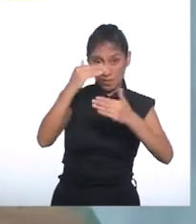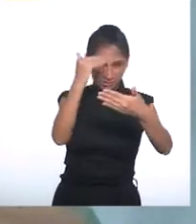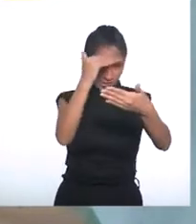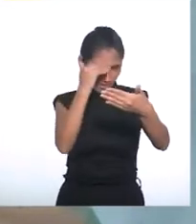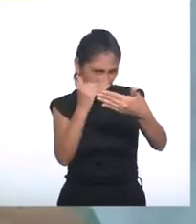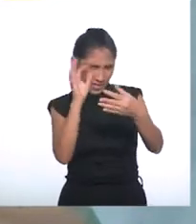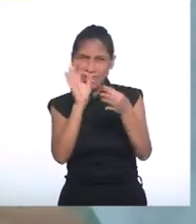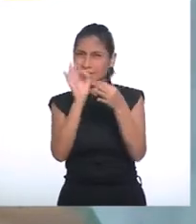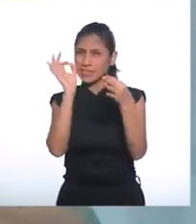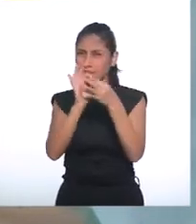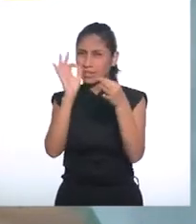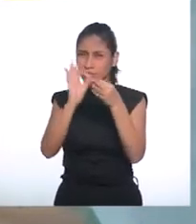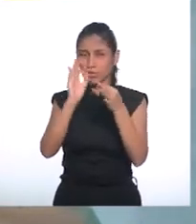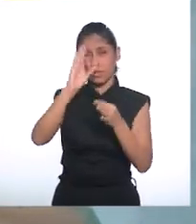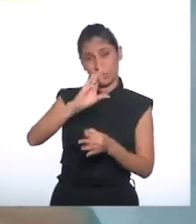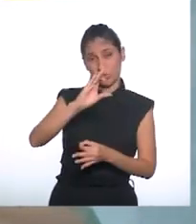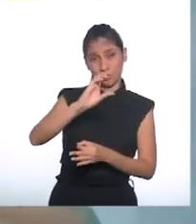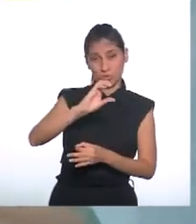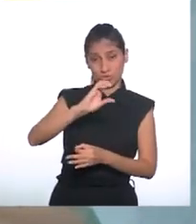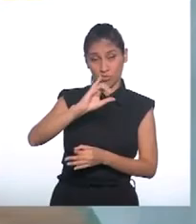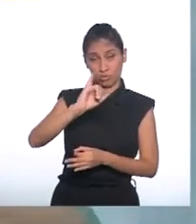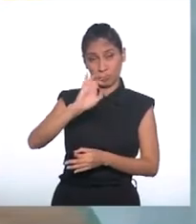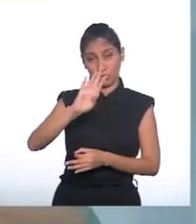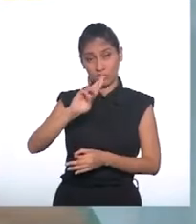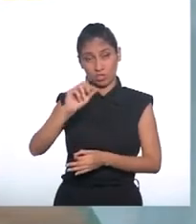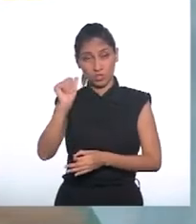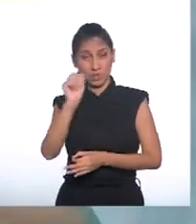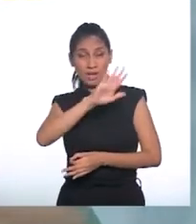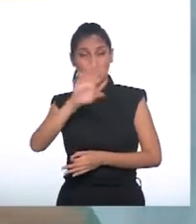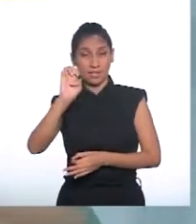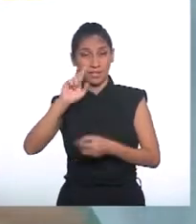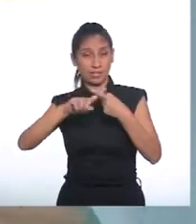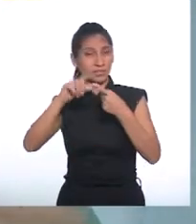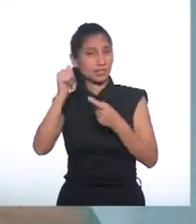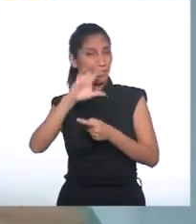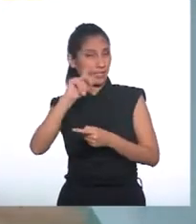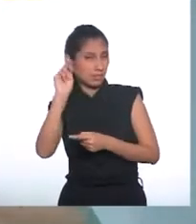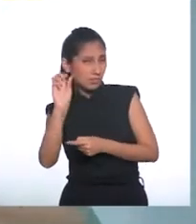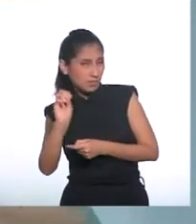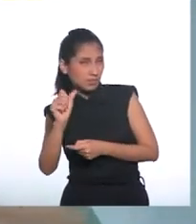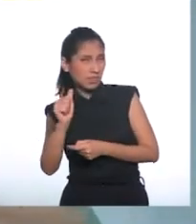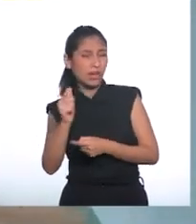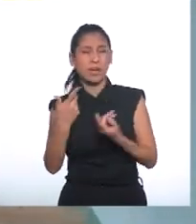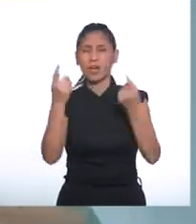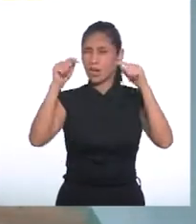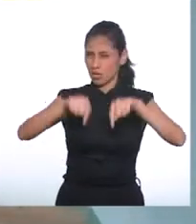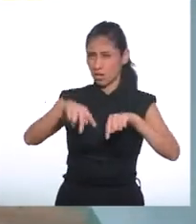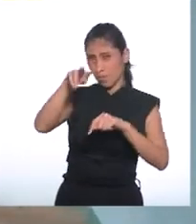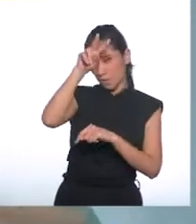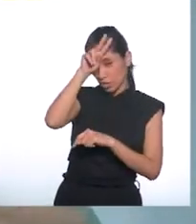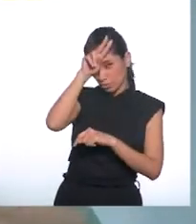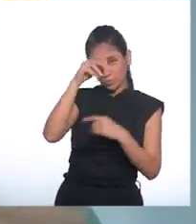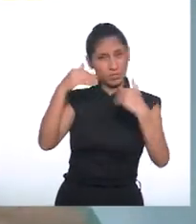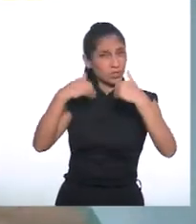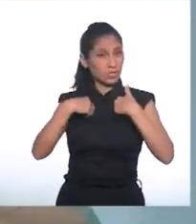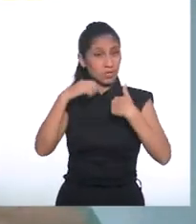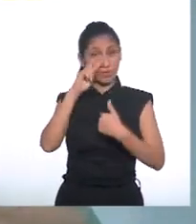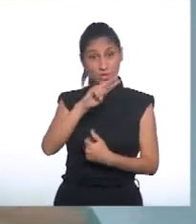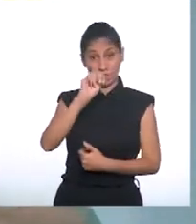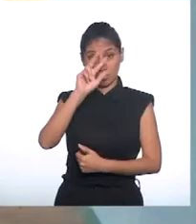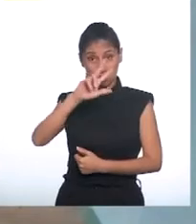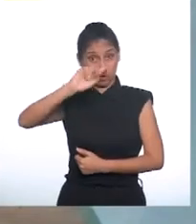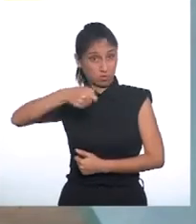en la cifra exacta, mejor podremos diferenciar entre valores distintos. Ahora, Perú tiene 23,3, el